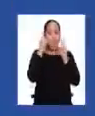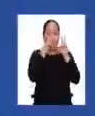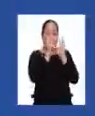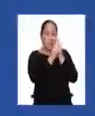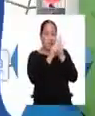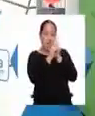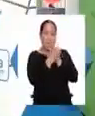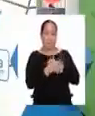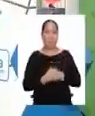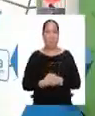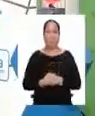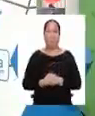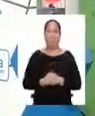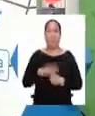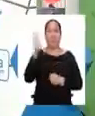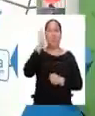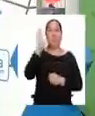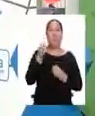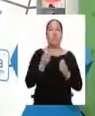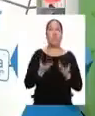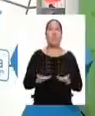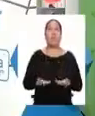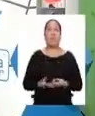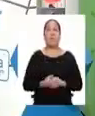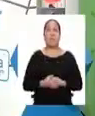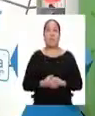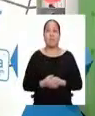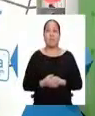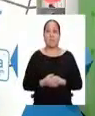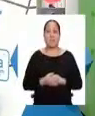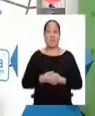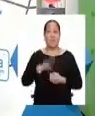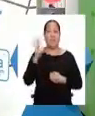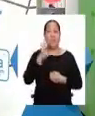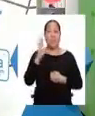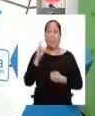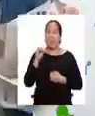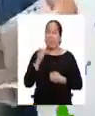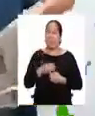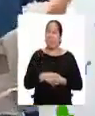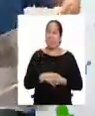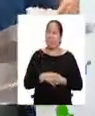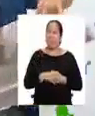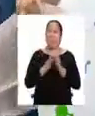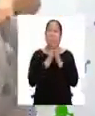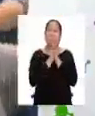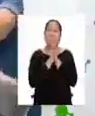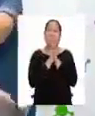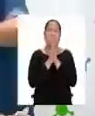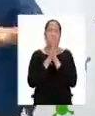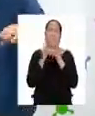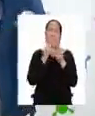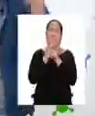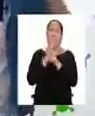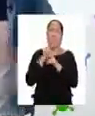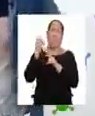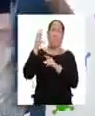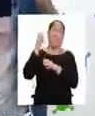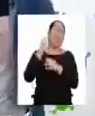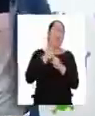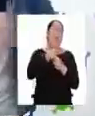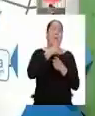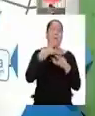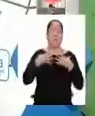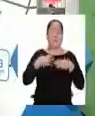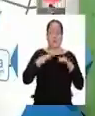video. Hola, ¿qué tal? ¿Cómo están? Hola. Hola, Diego. Pero por favor, ten cuidado. No vayas a salpicar agua en